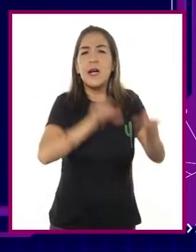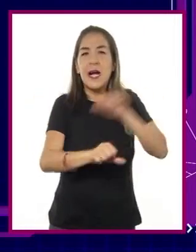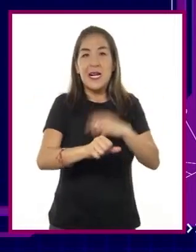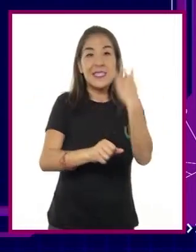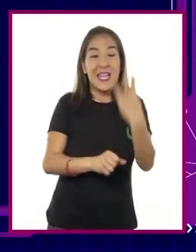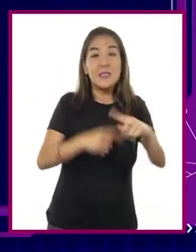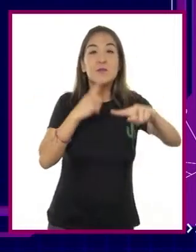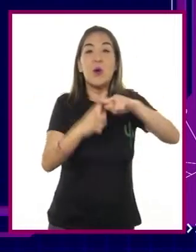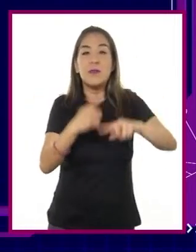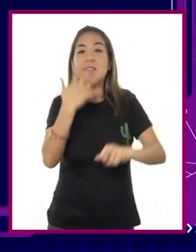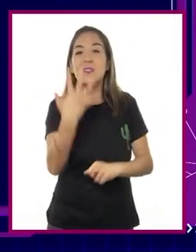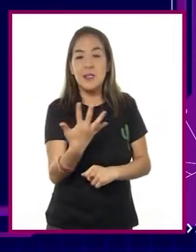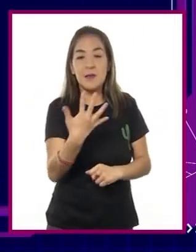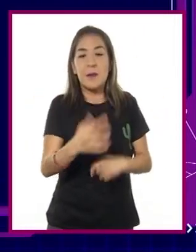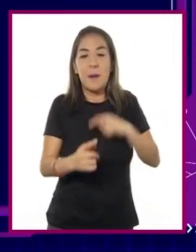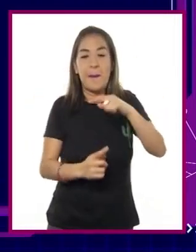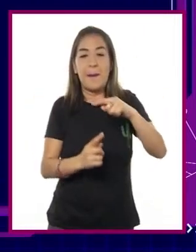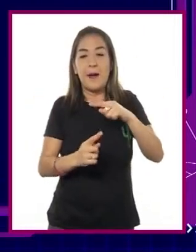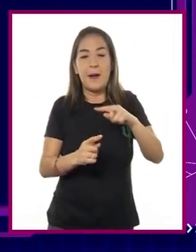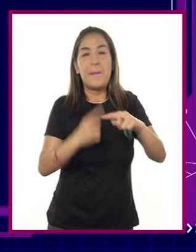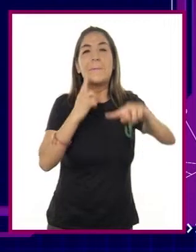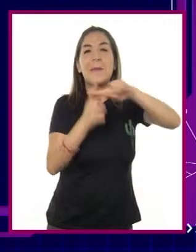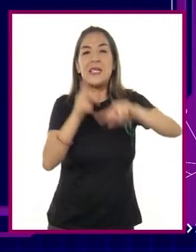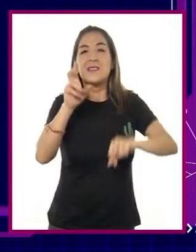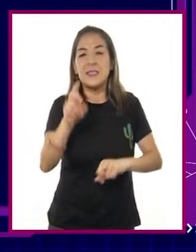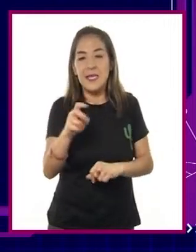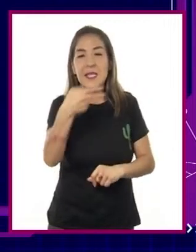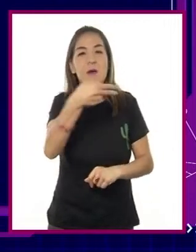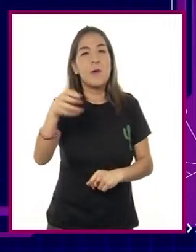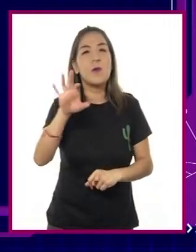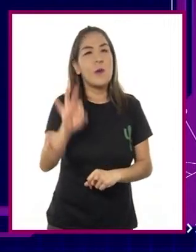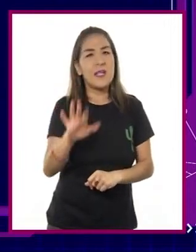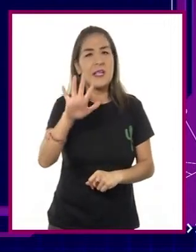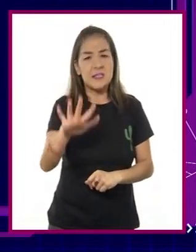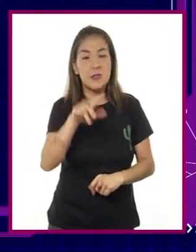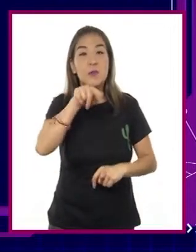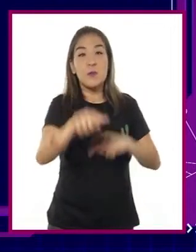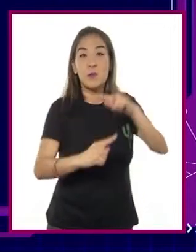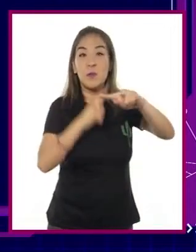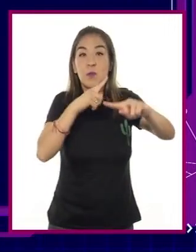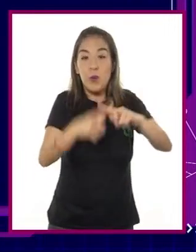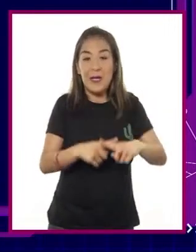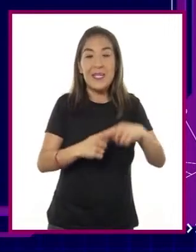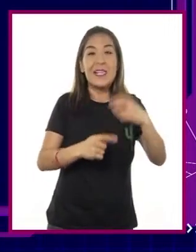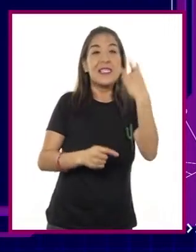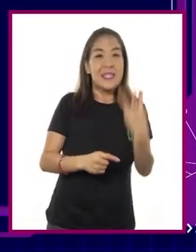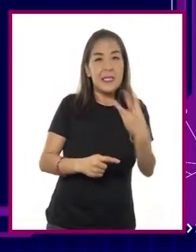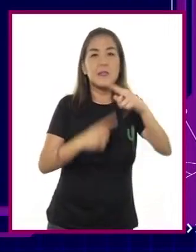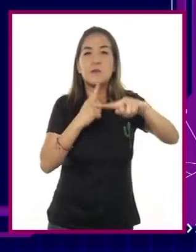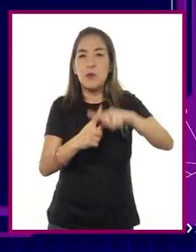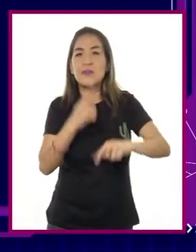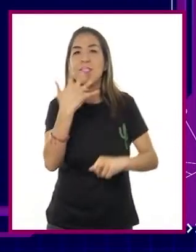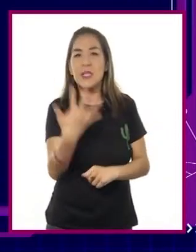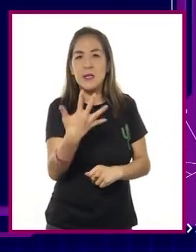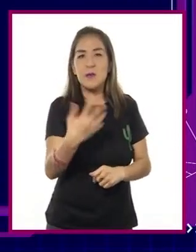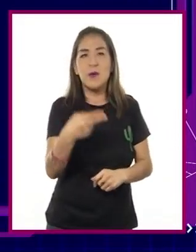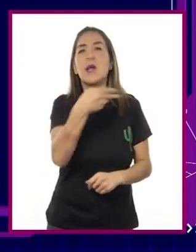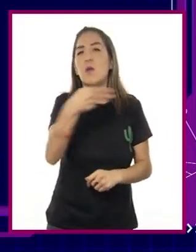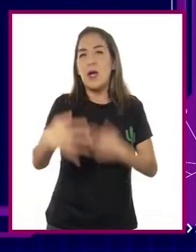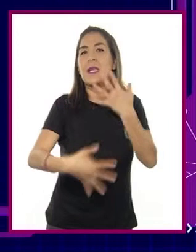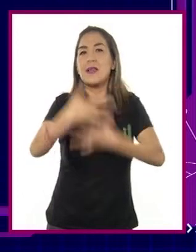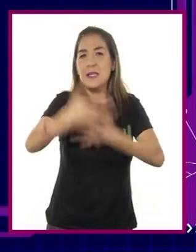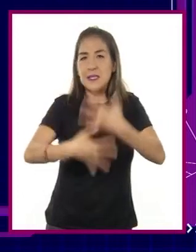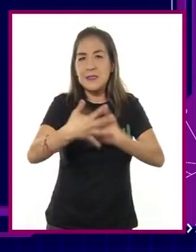por 5 más 30 igual a 45. A multiplicar 3 por 5 da 15, que sumado